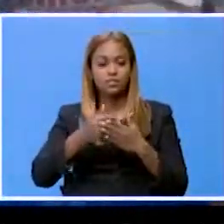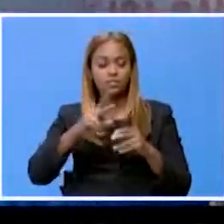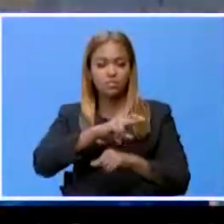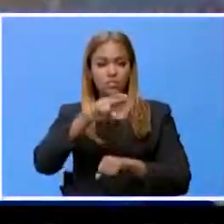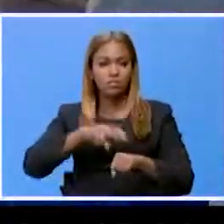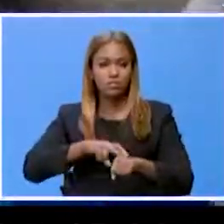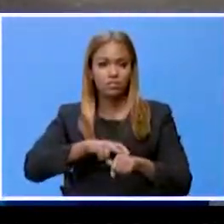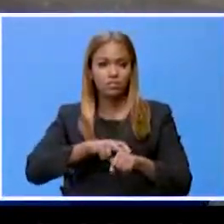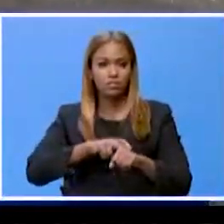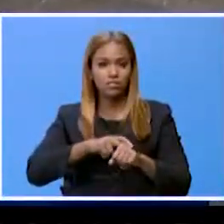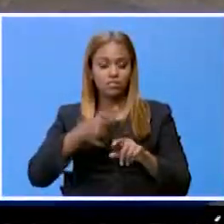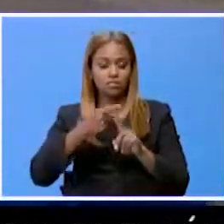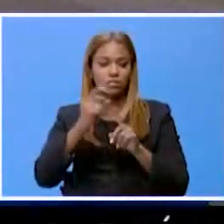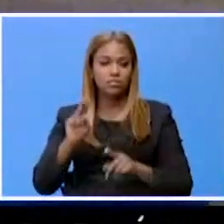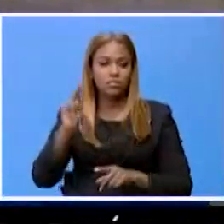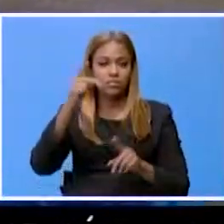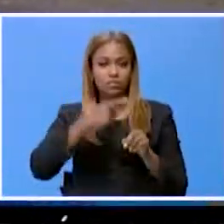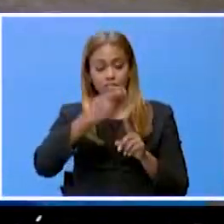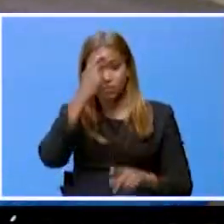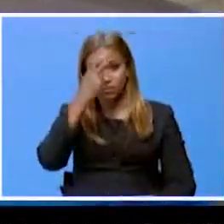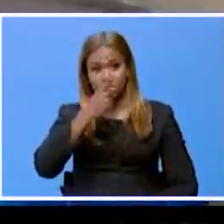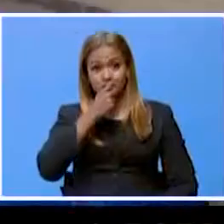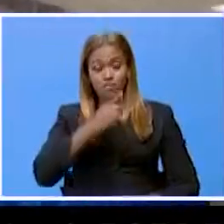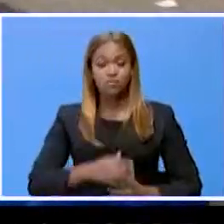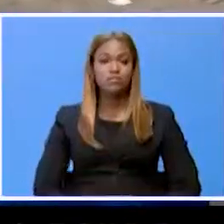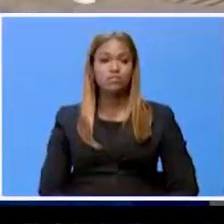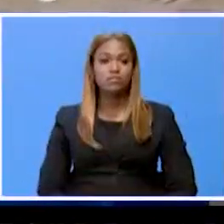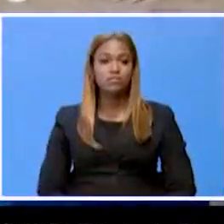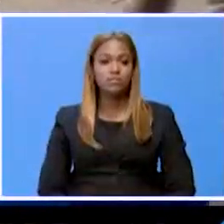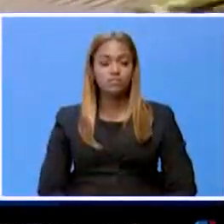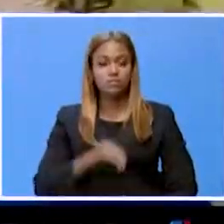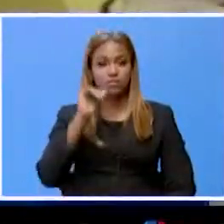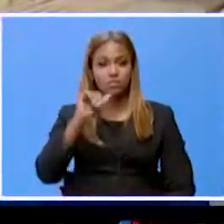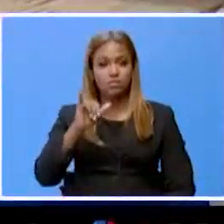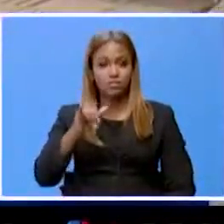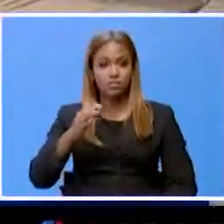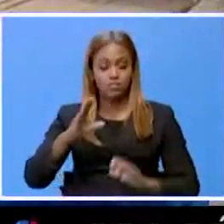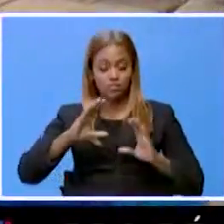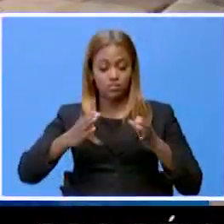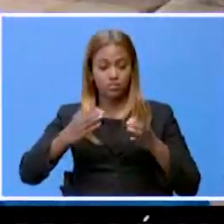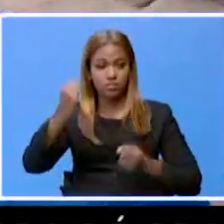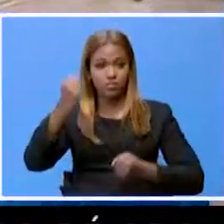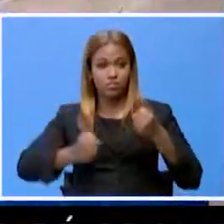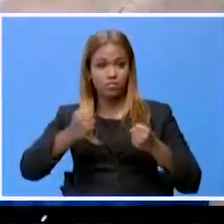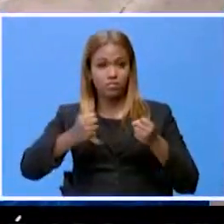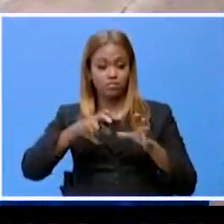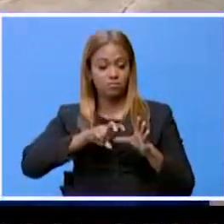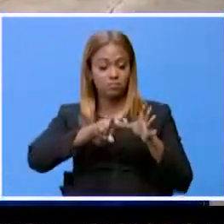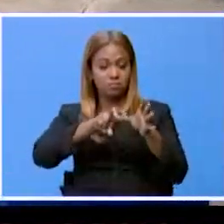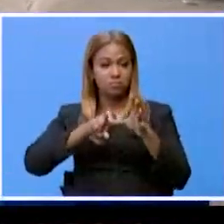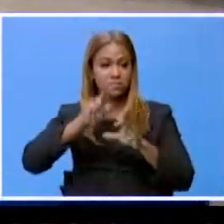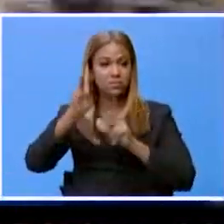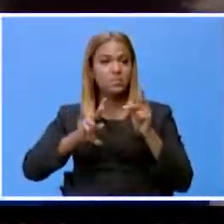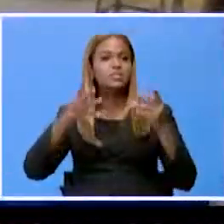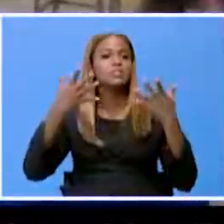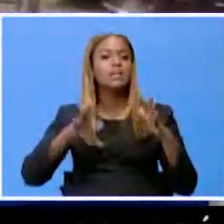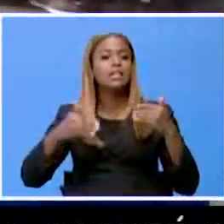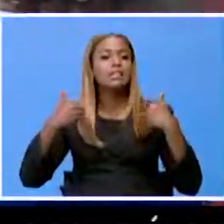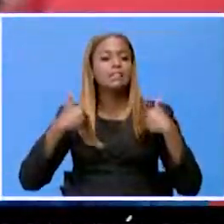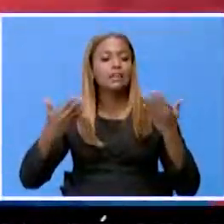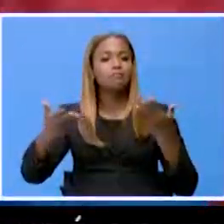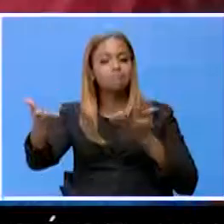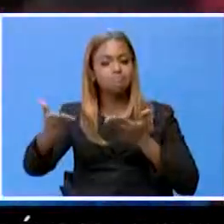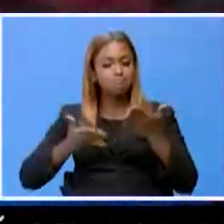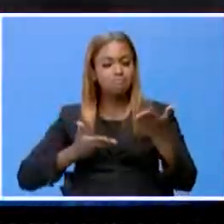región norte del país. Esta emblemática terminal de autobuses pues ya está